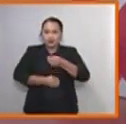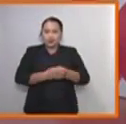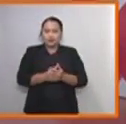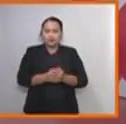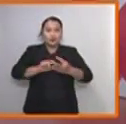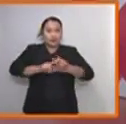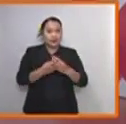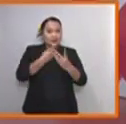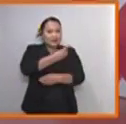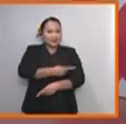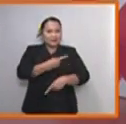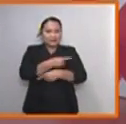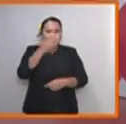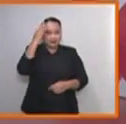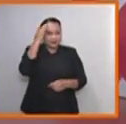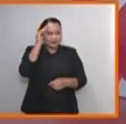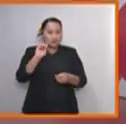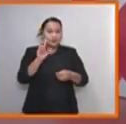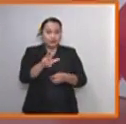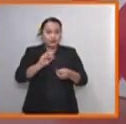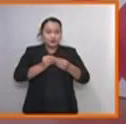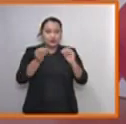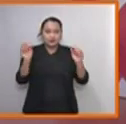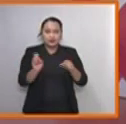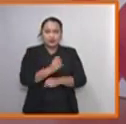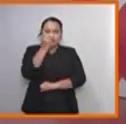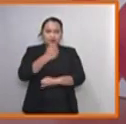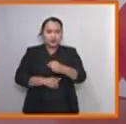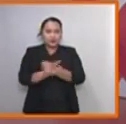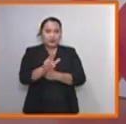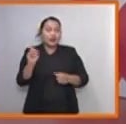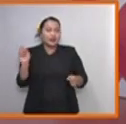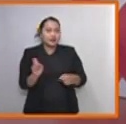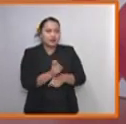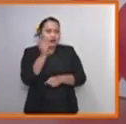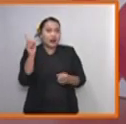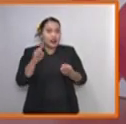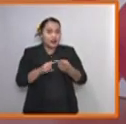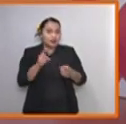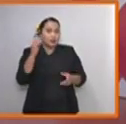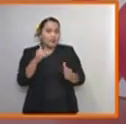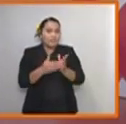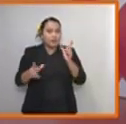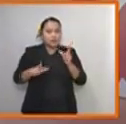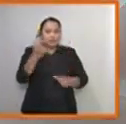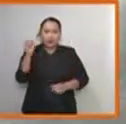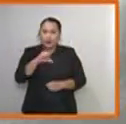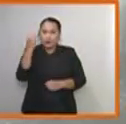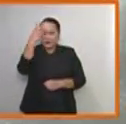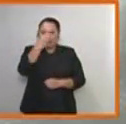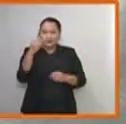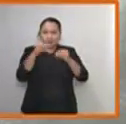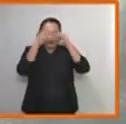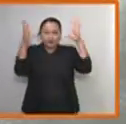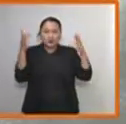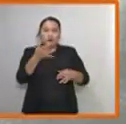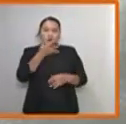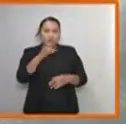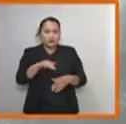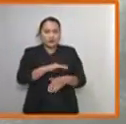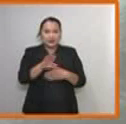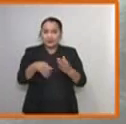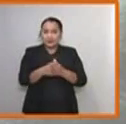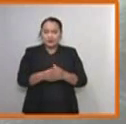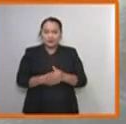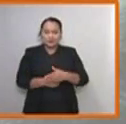diversión conociendo los 6 números afortunados para Pega 3 y así ganar hasta 6.000 empiras esta linda mañana. Mucha suerte, recibimos el primer número ganador y